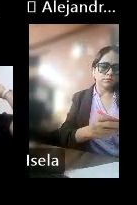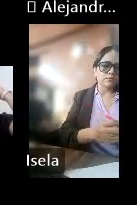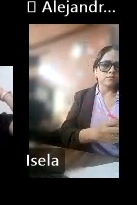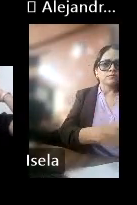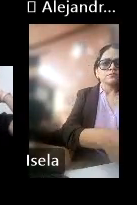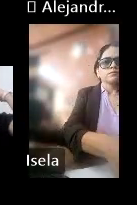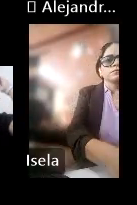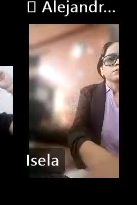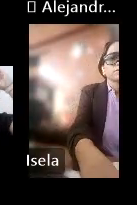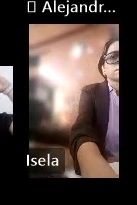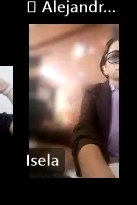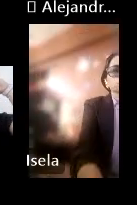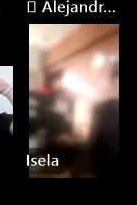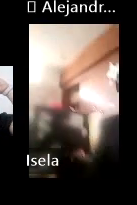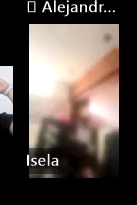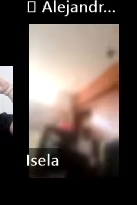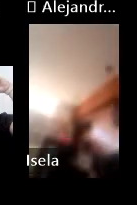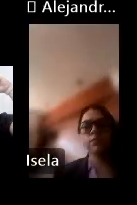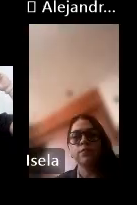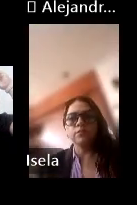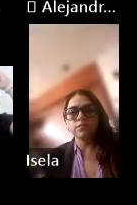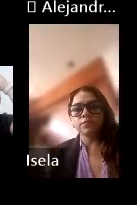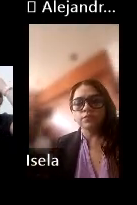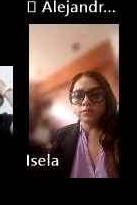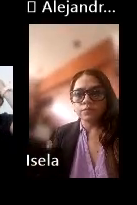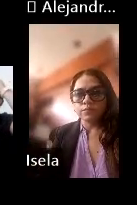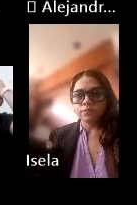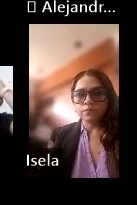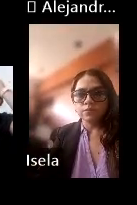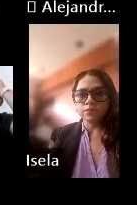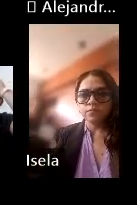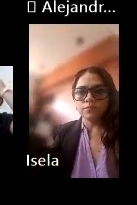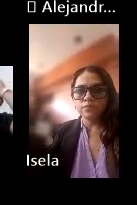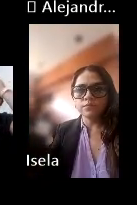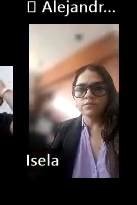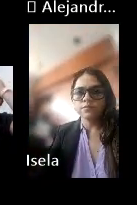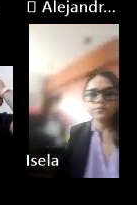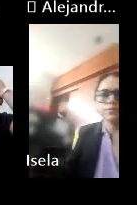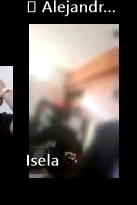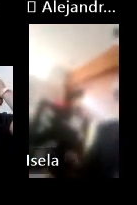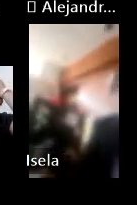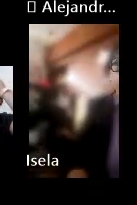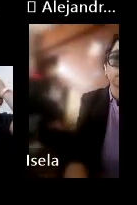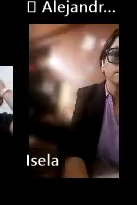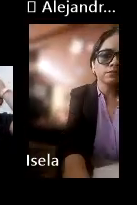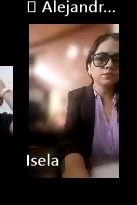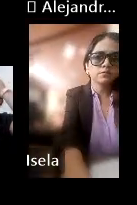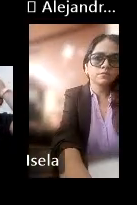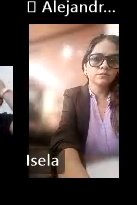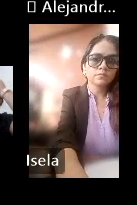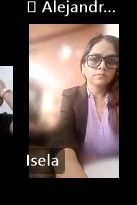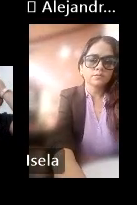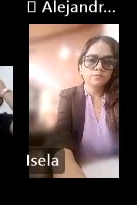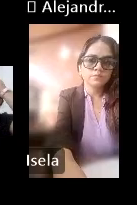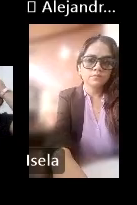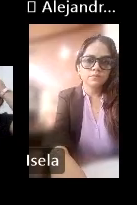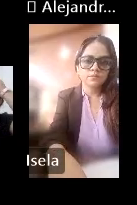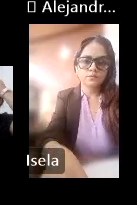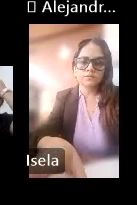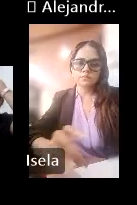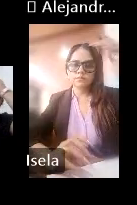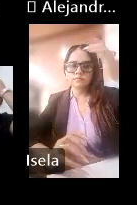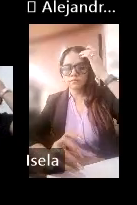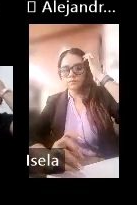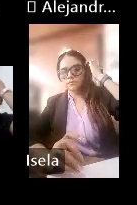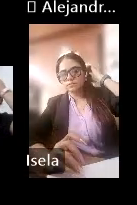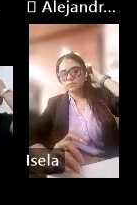a una realidad diferente a la que yo esperaba. Partiendo de esta premisa, es bien importante que veamos